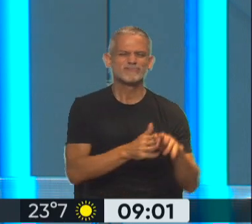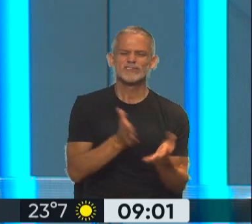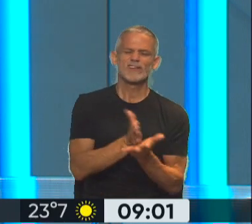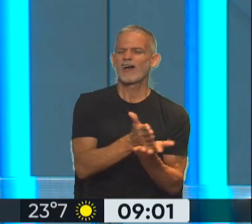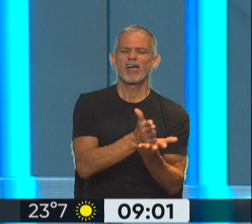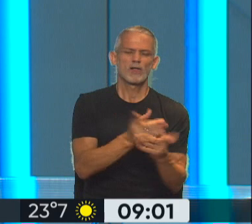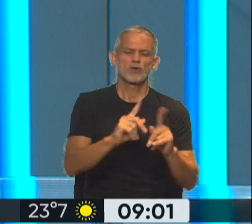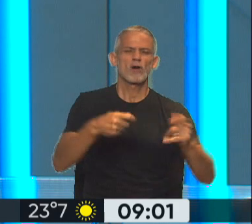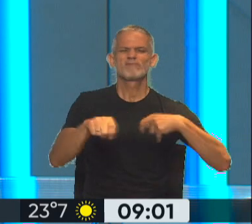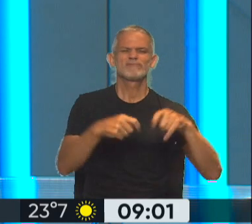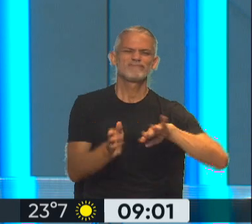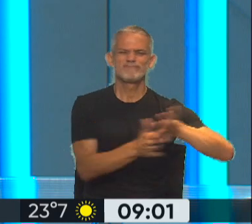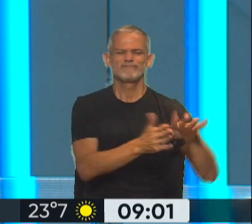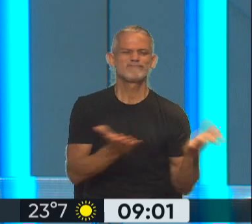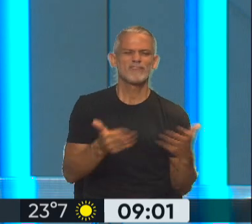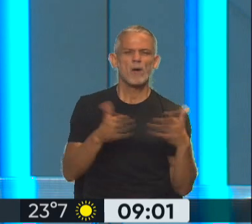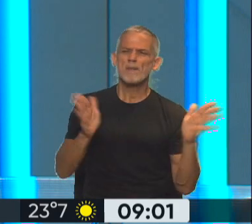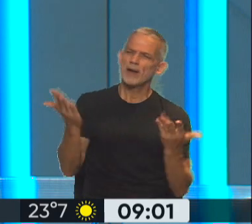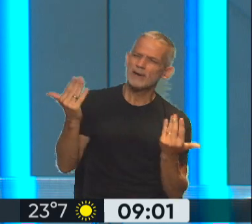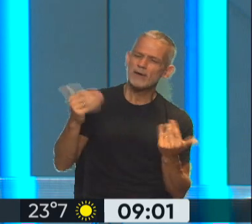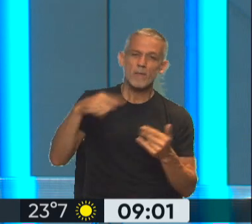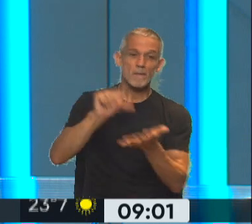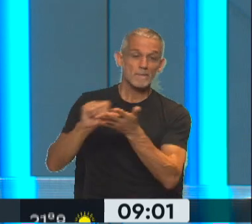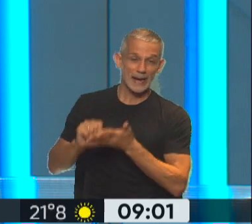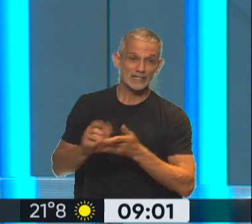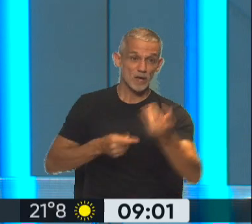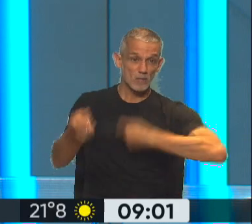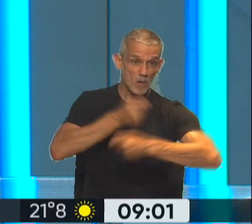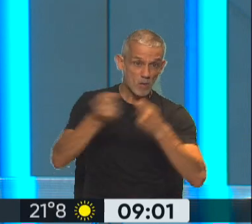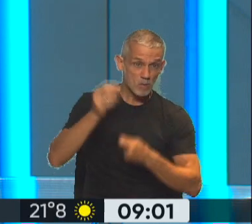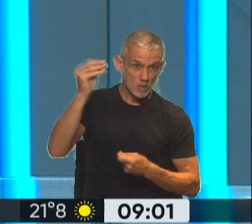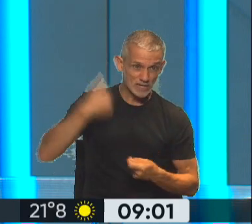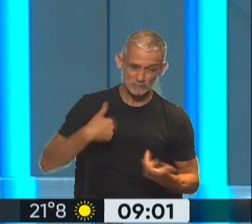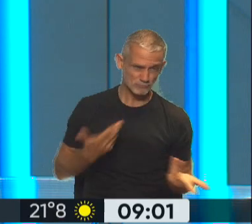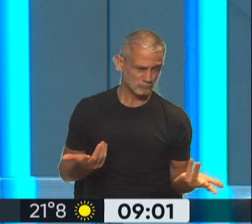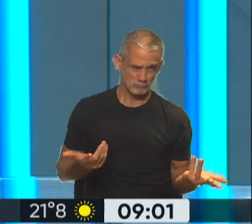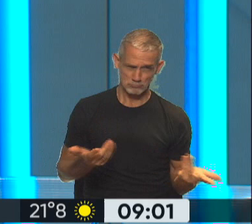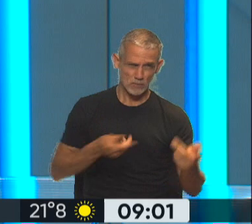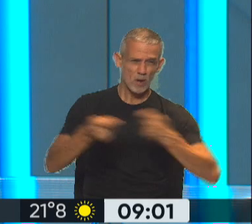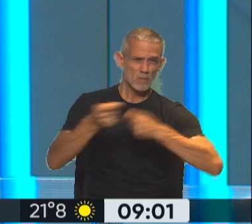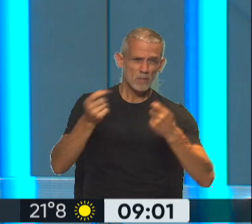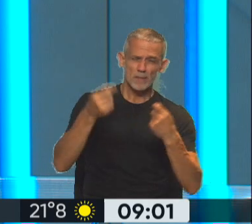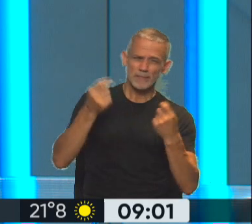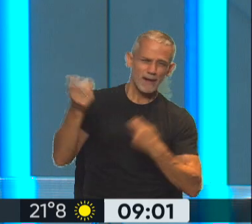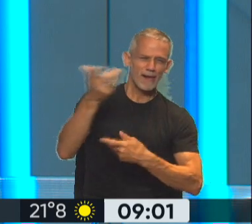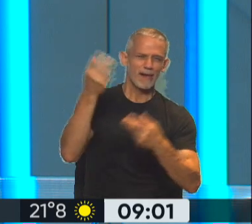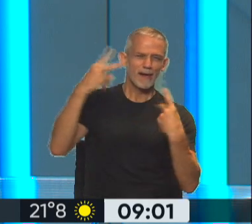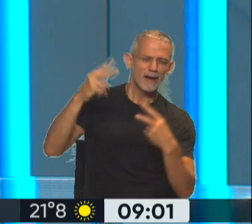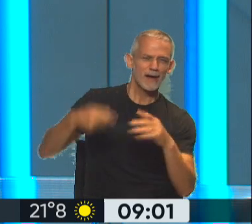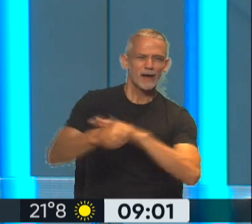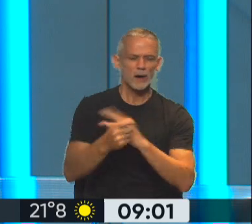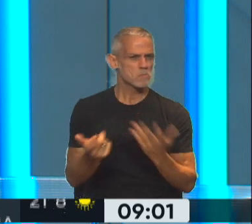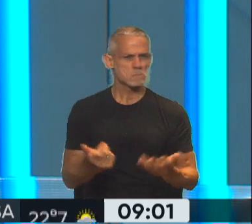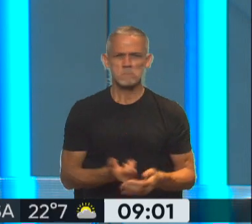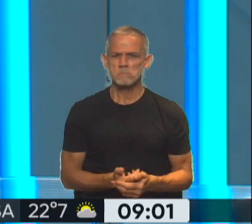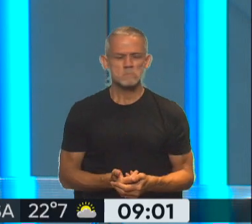que quisieron abrirlo que no tuvieron un comercio amplio un comercio exterior quiero decir amplio que no